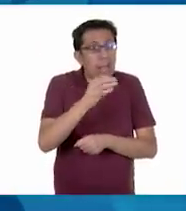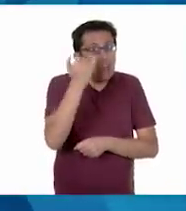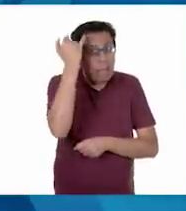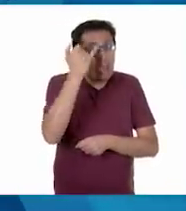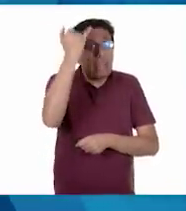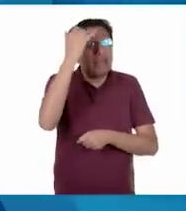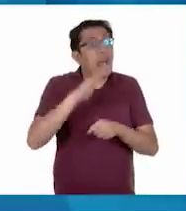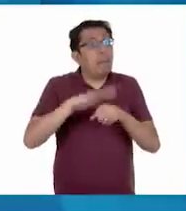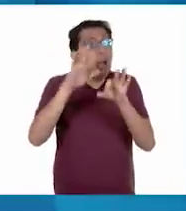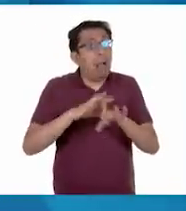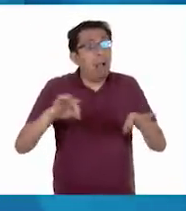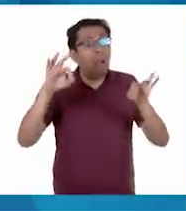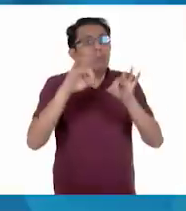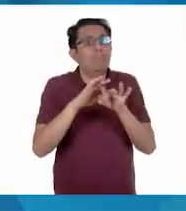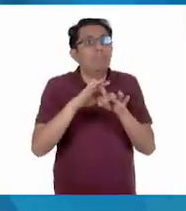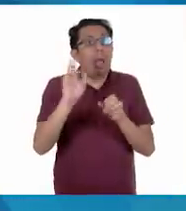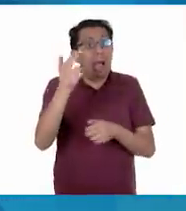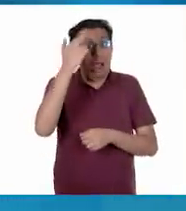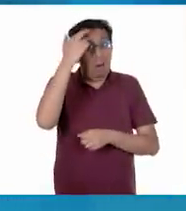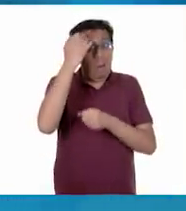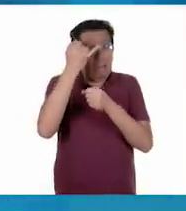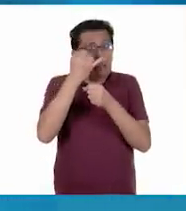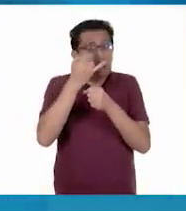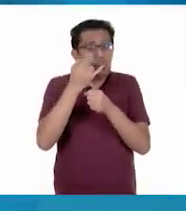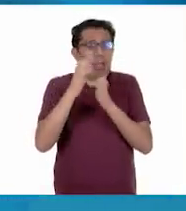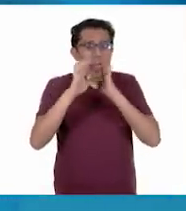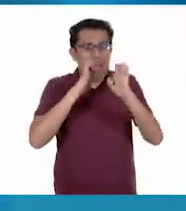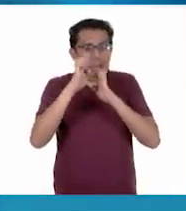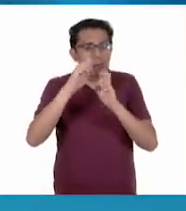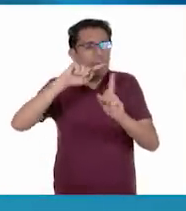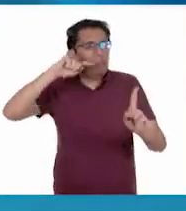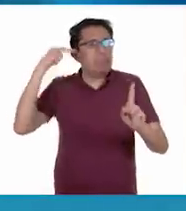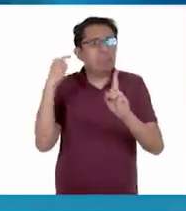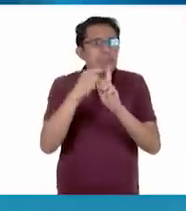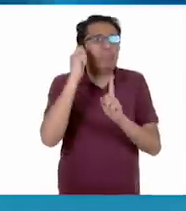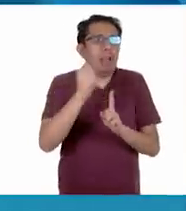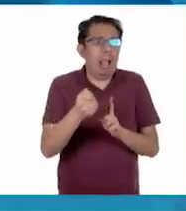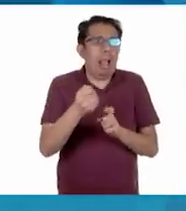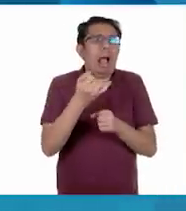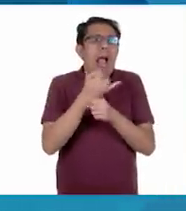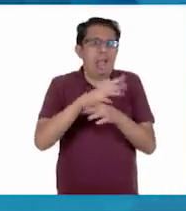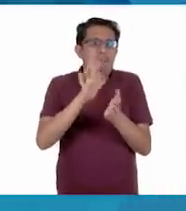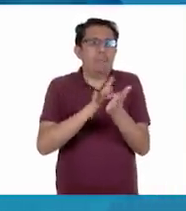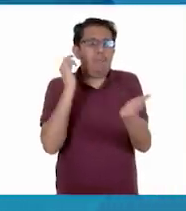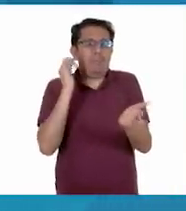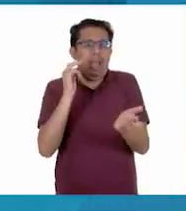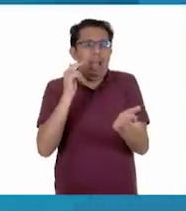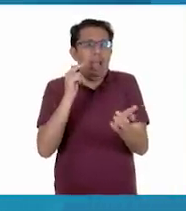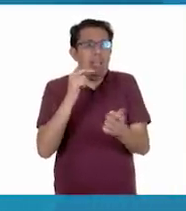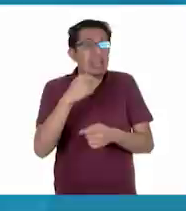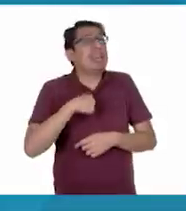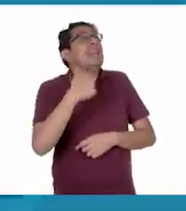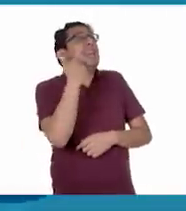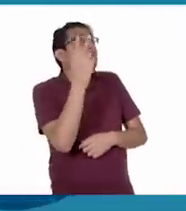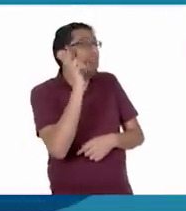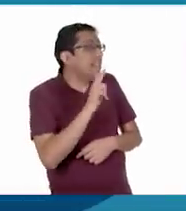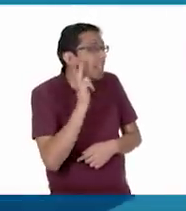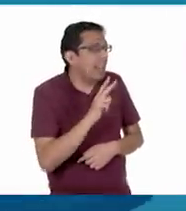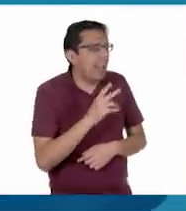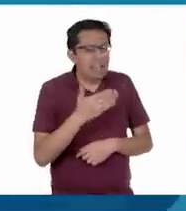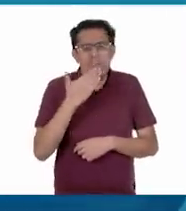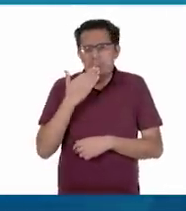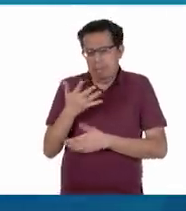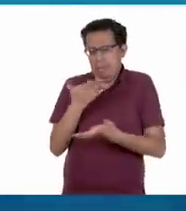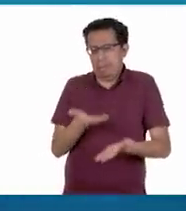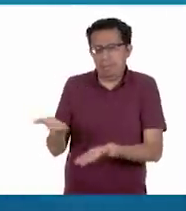de la entrevista es obtener información. Sí, yo quiero intentarlo. A Muy ver, bien. La pregunta